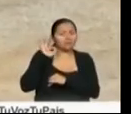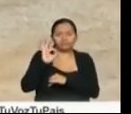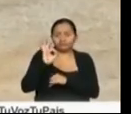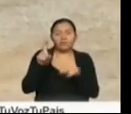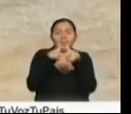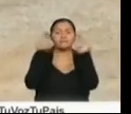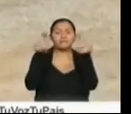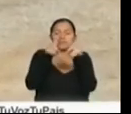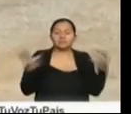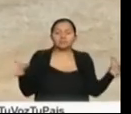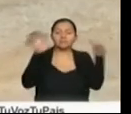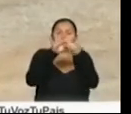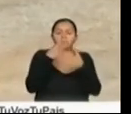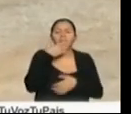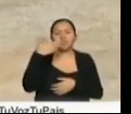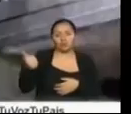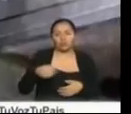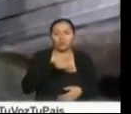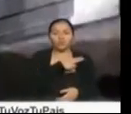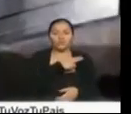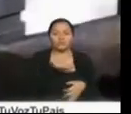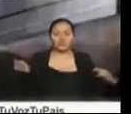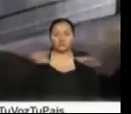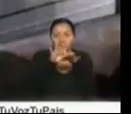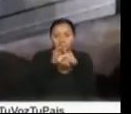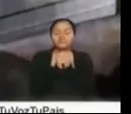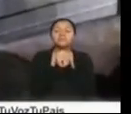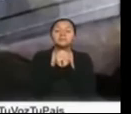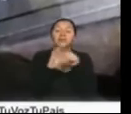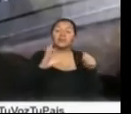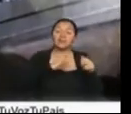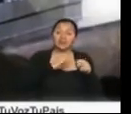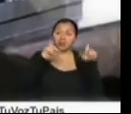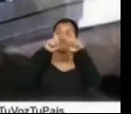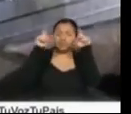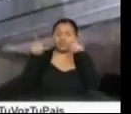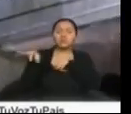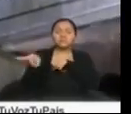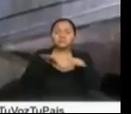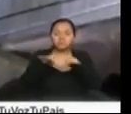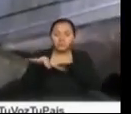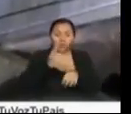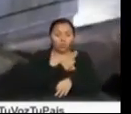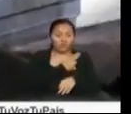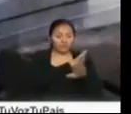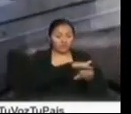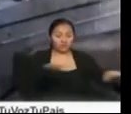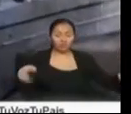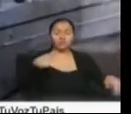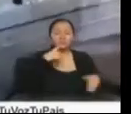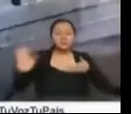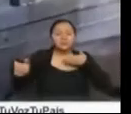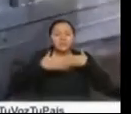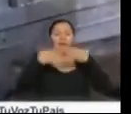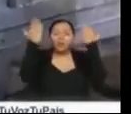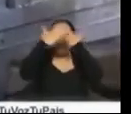empresas se vinculen cada vez más con la universidad asimismo los técnicos de la compañía explicaron a los universitarios el plan de cierre técnico de